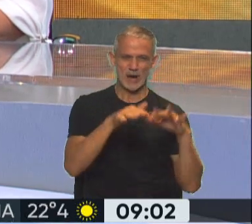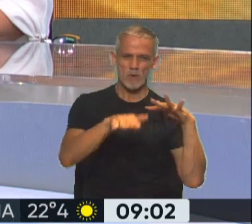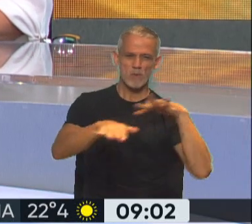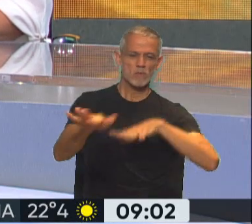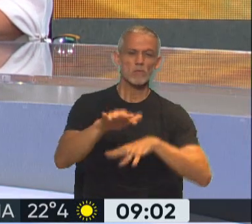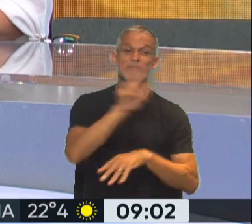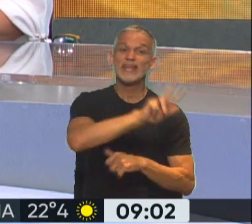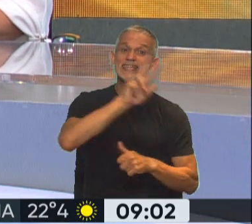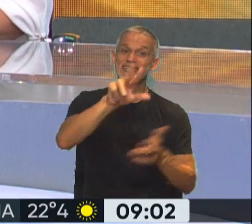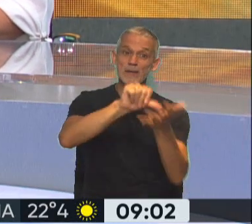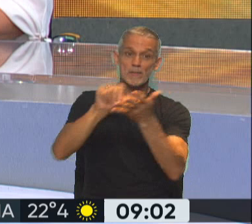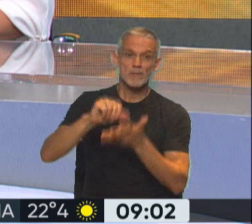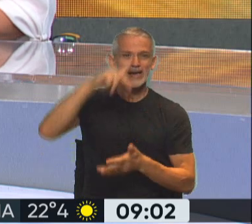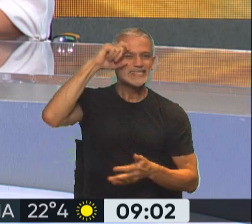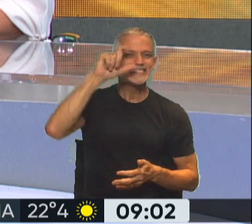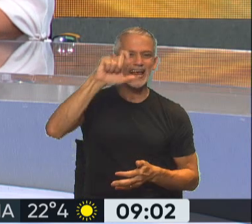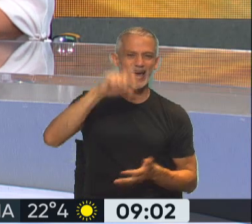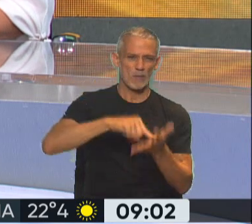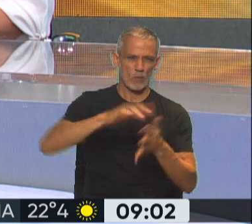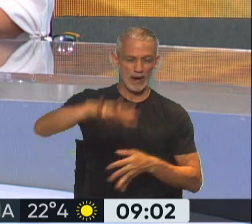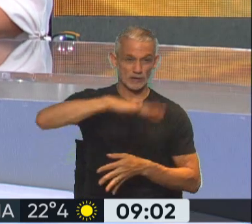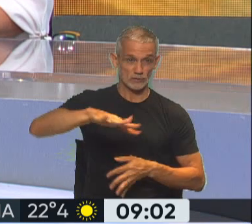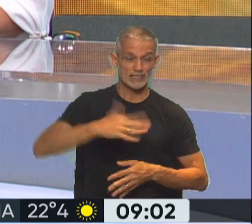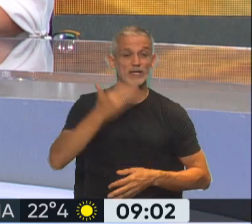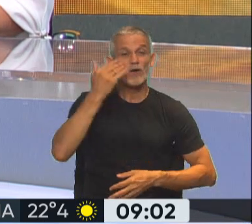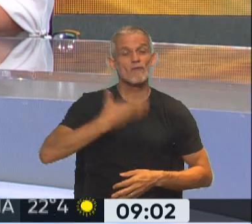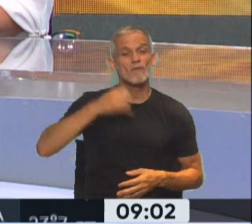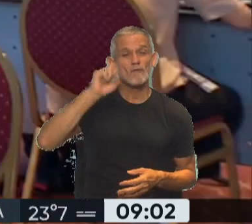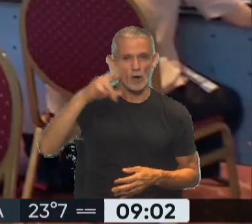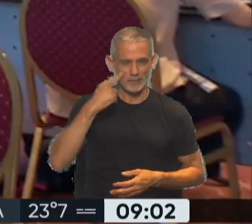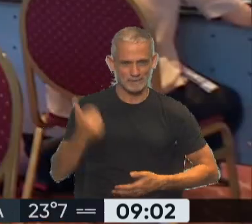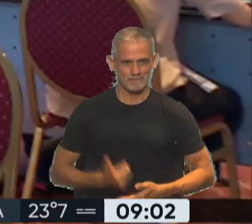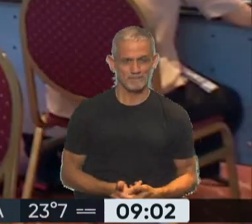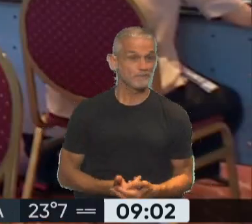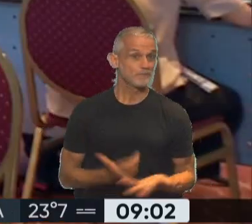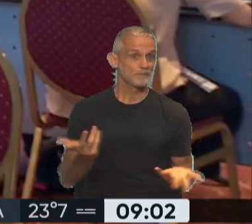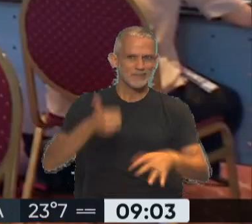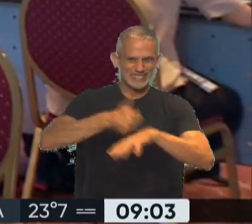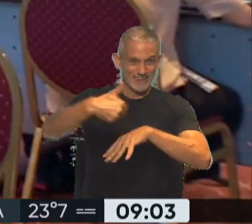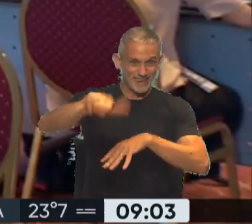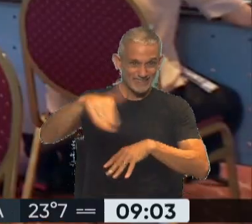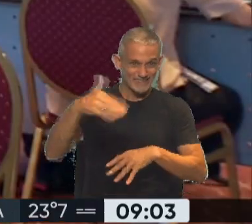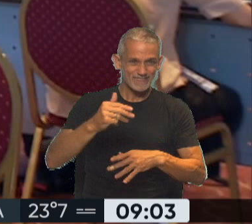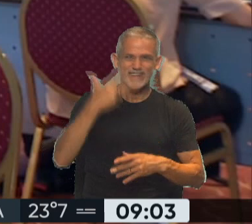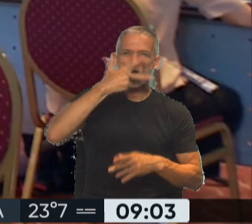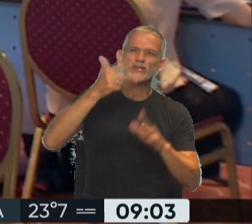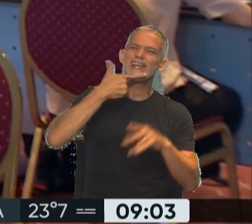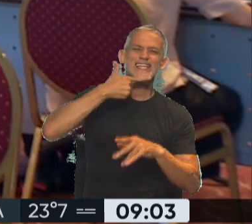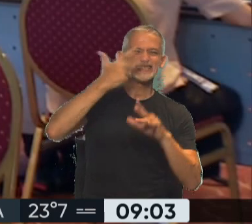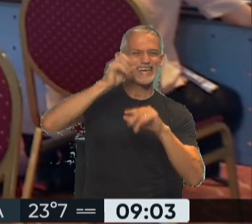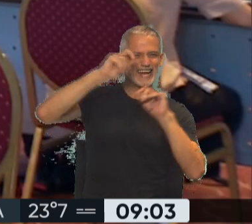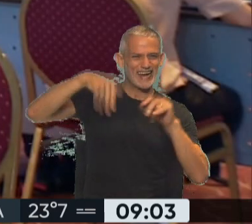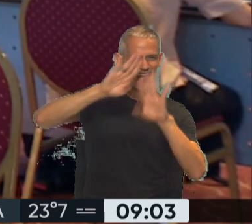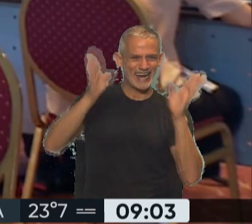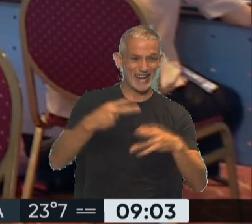treinta y tres estados de la celac aquí en Buenos Aires esta flor Rodríguez es un lugar en instantes va a comenzar en el Hotel Sheraton de la ciudad de Buenos